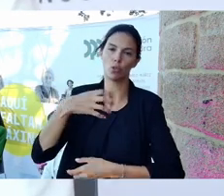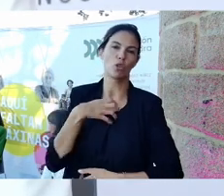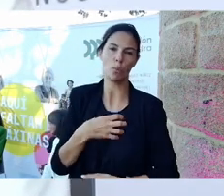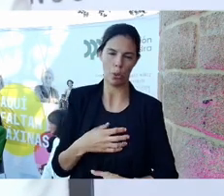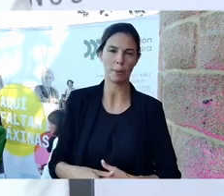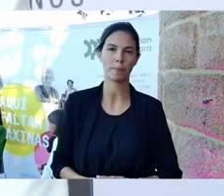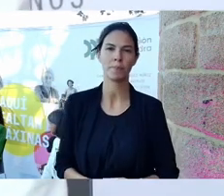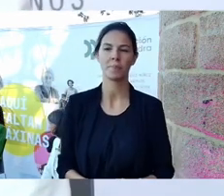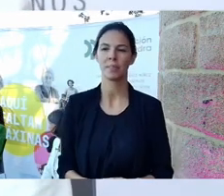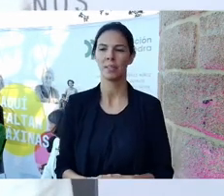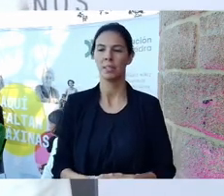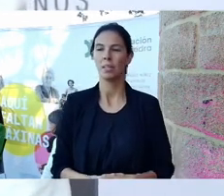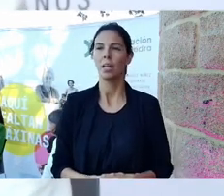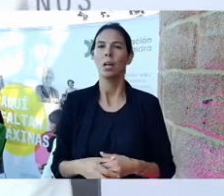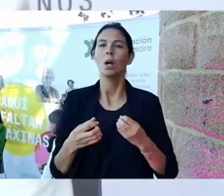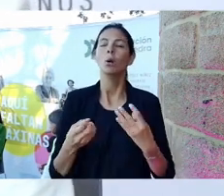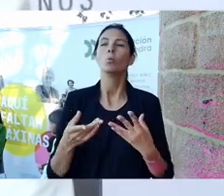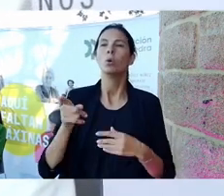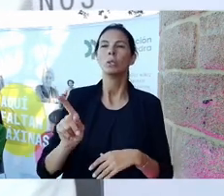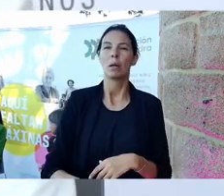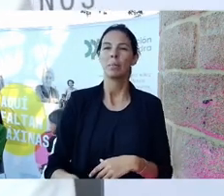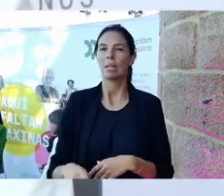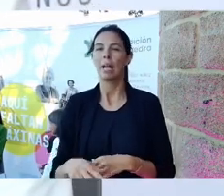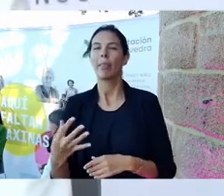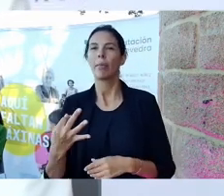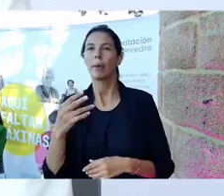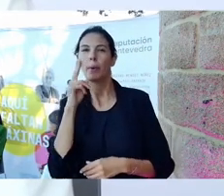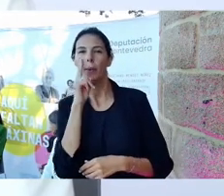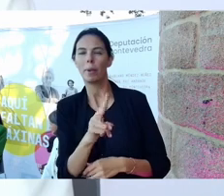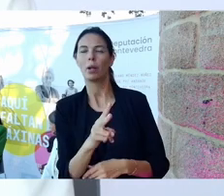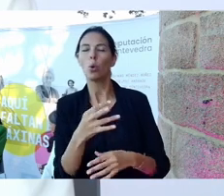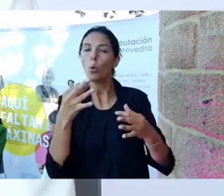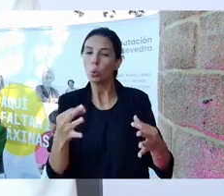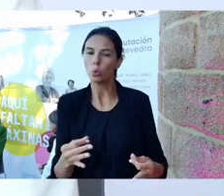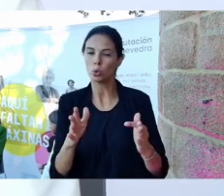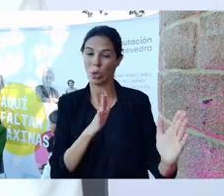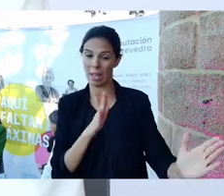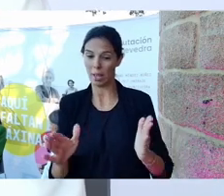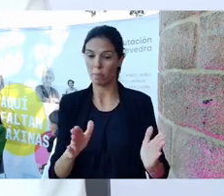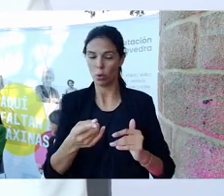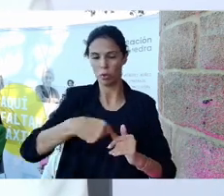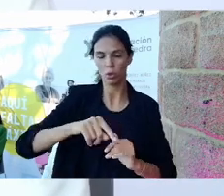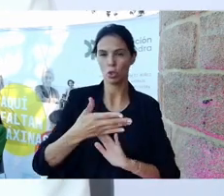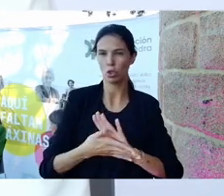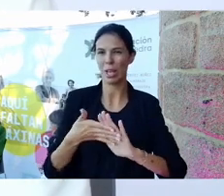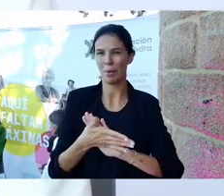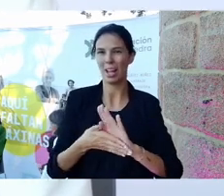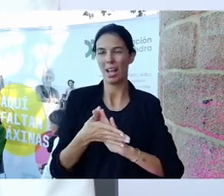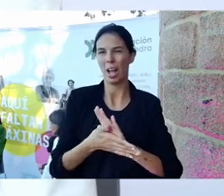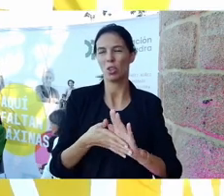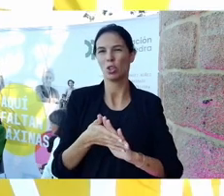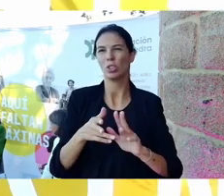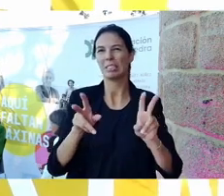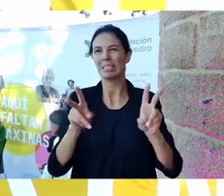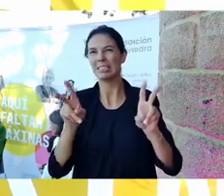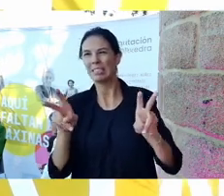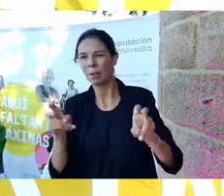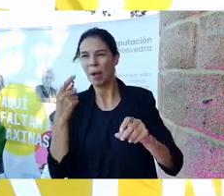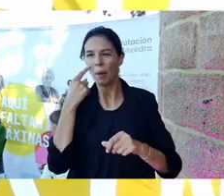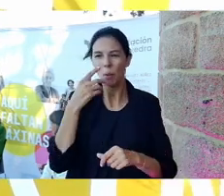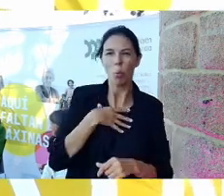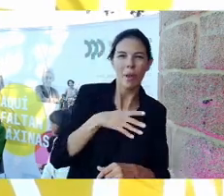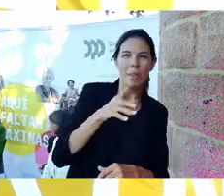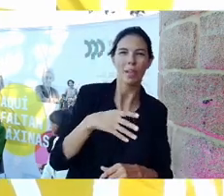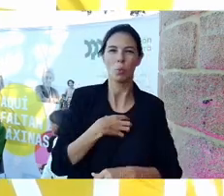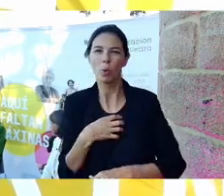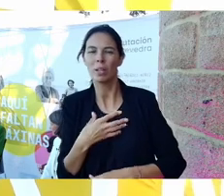y menos en esa época. Bueno, también hay que ver que igual justo para esta época en la que estamos hablando, la ilegitimidad todavía